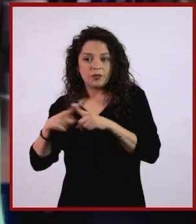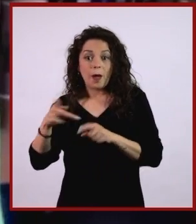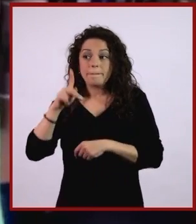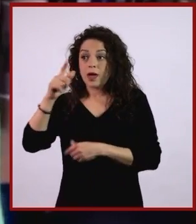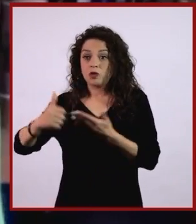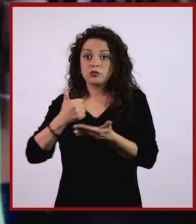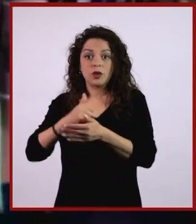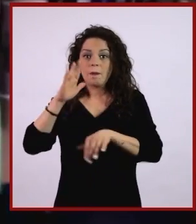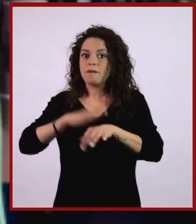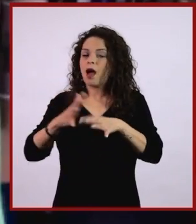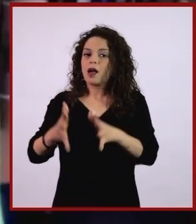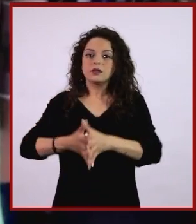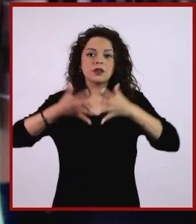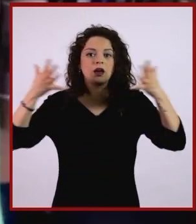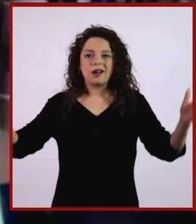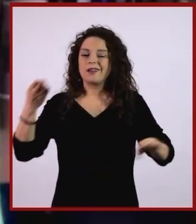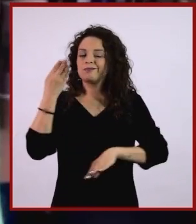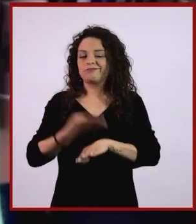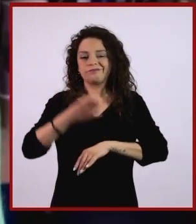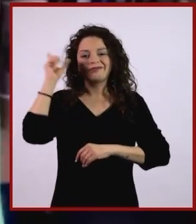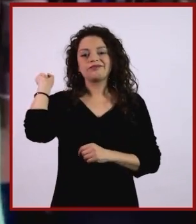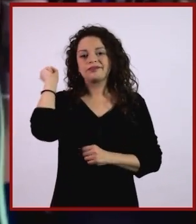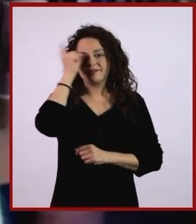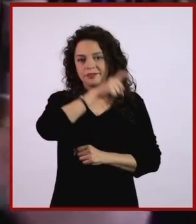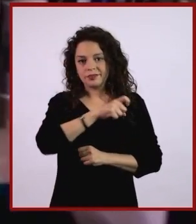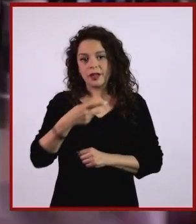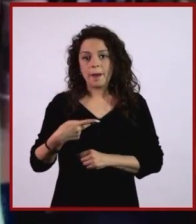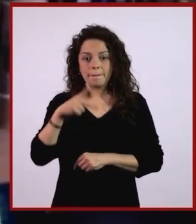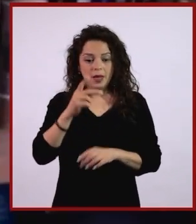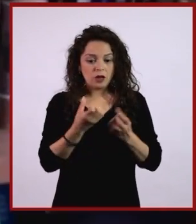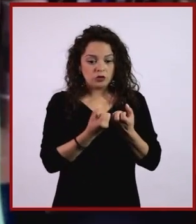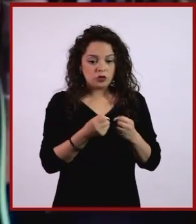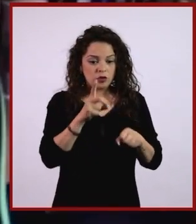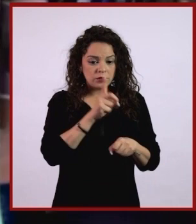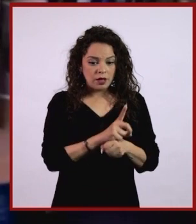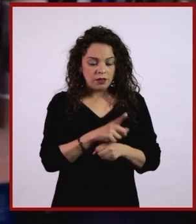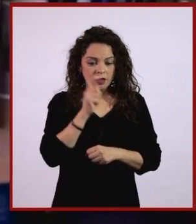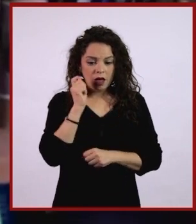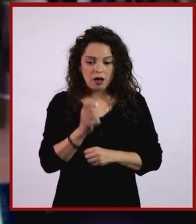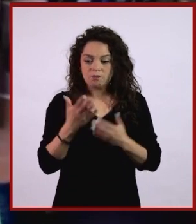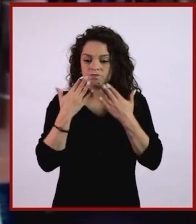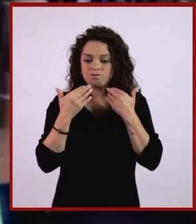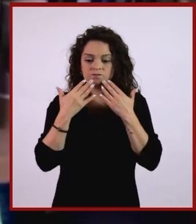aunque China es una sociedad mucho más grande y mucho más compleja. Y en cambio, las sociedades que tenemos pocos grados